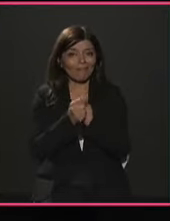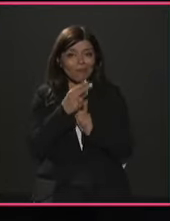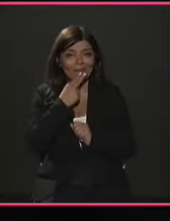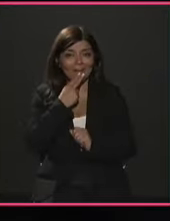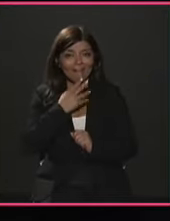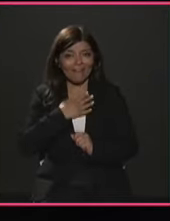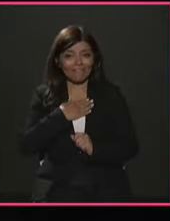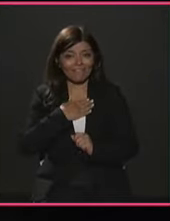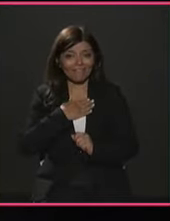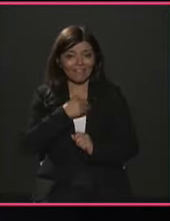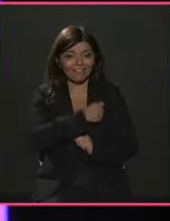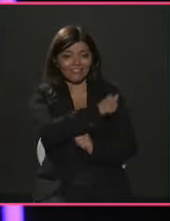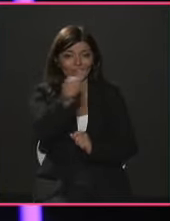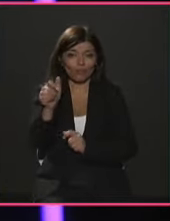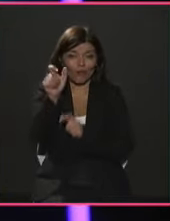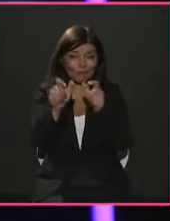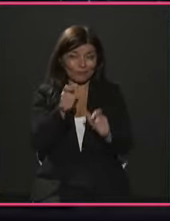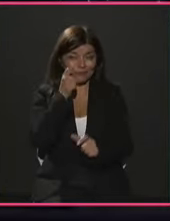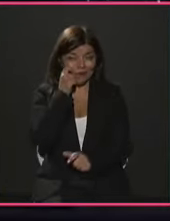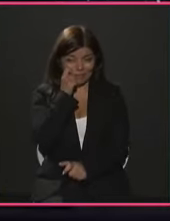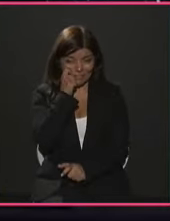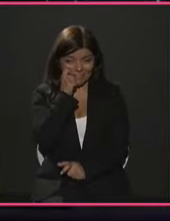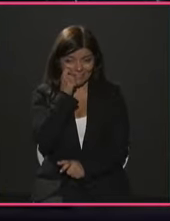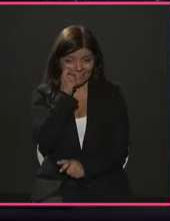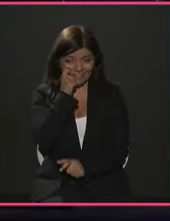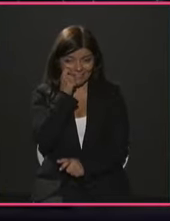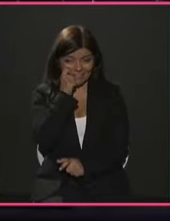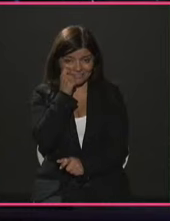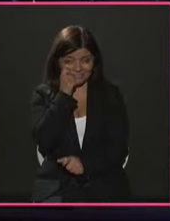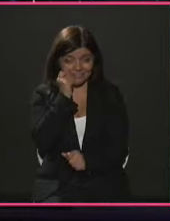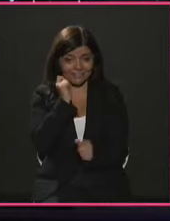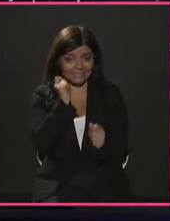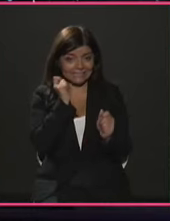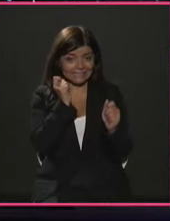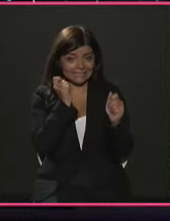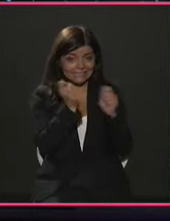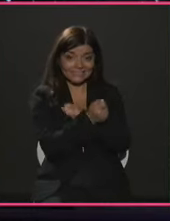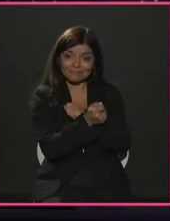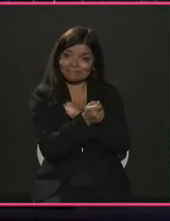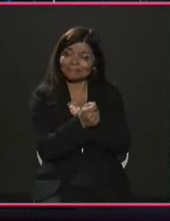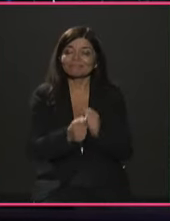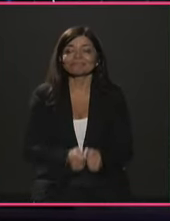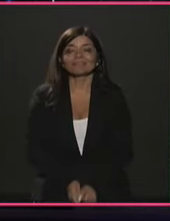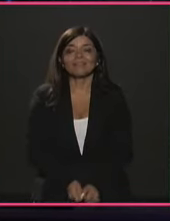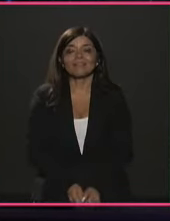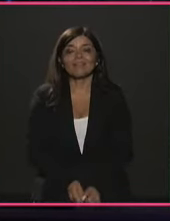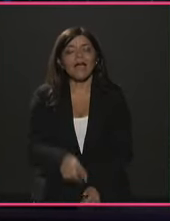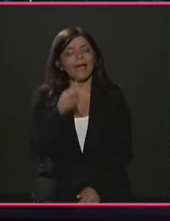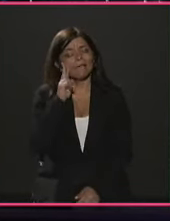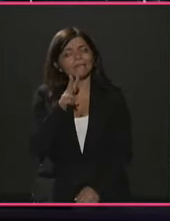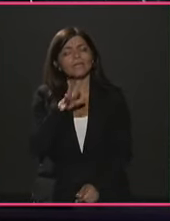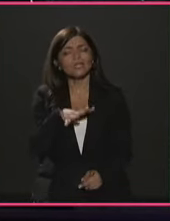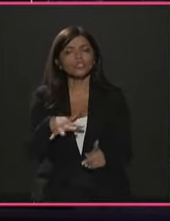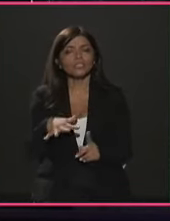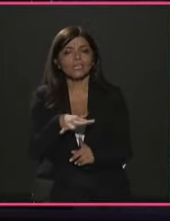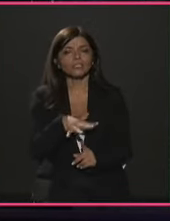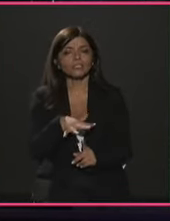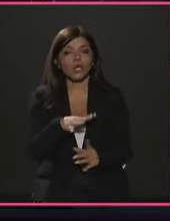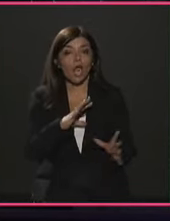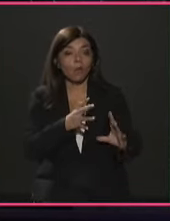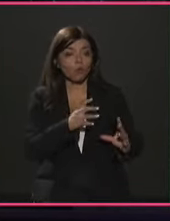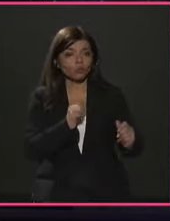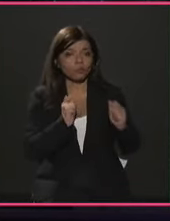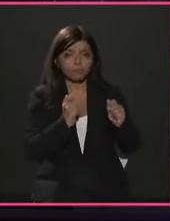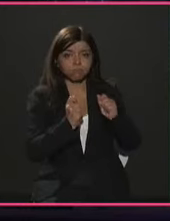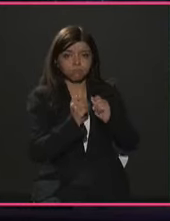vida del resto de la humanidad miremos un poco el contexto el mundo está cambiando